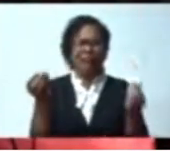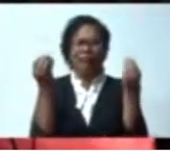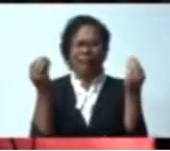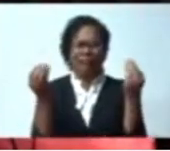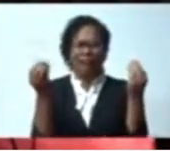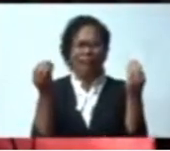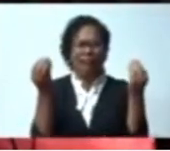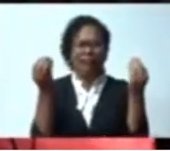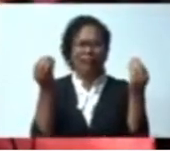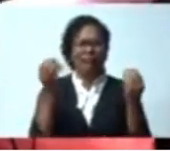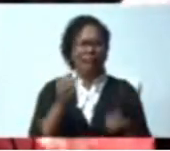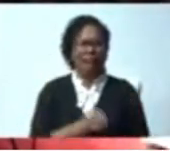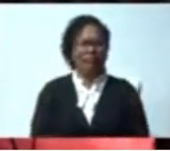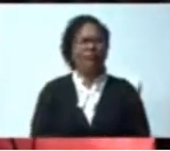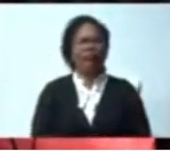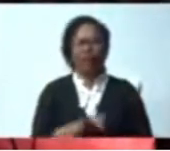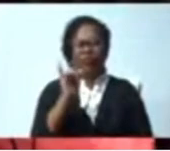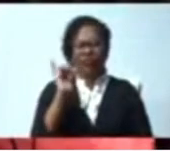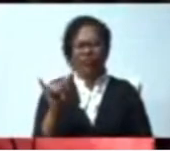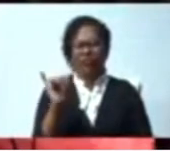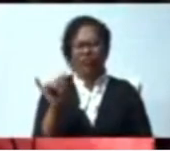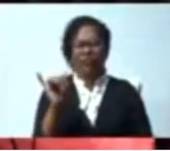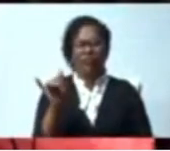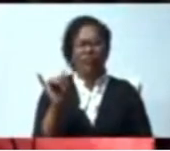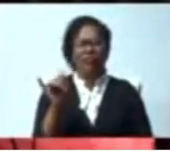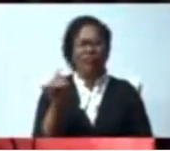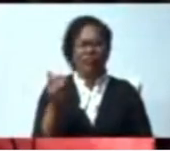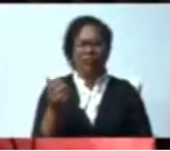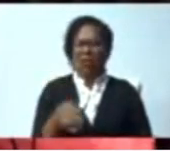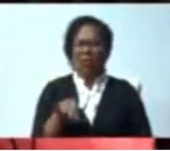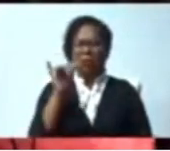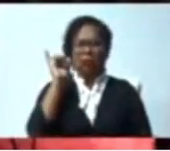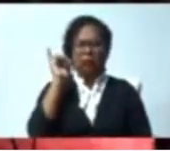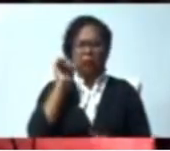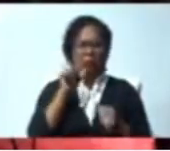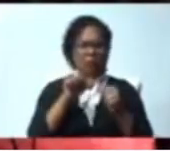Entonces, esa parte se mantuvo